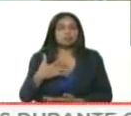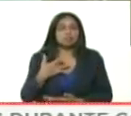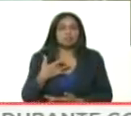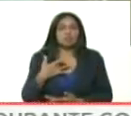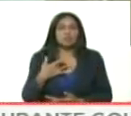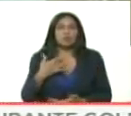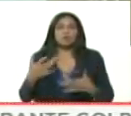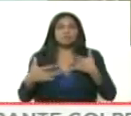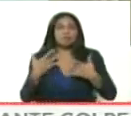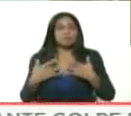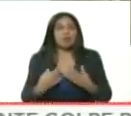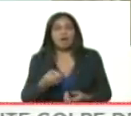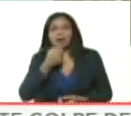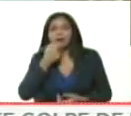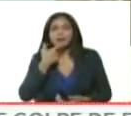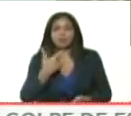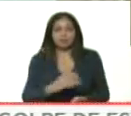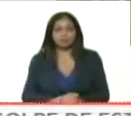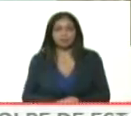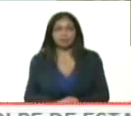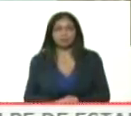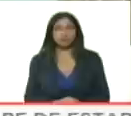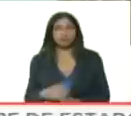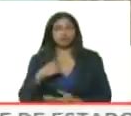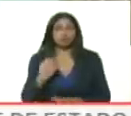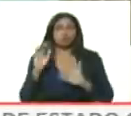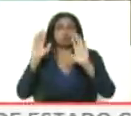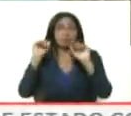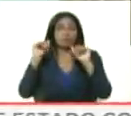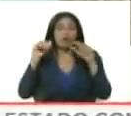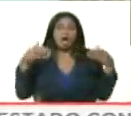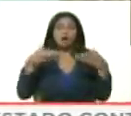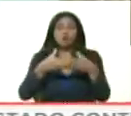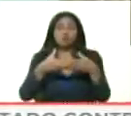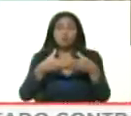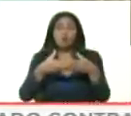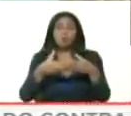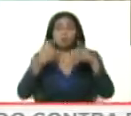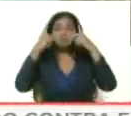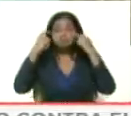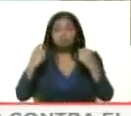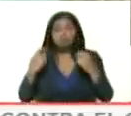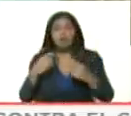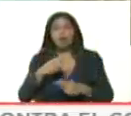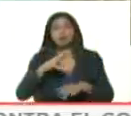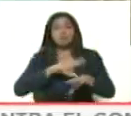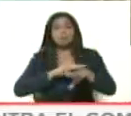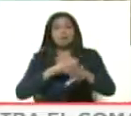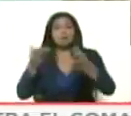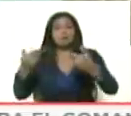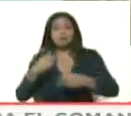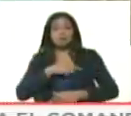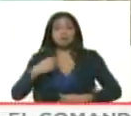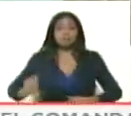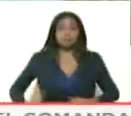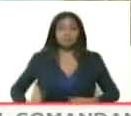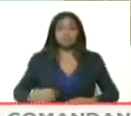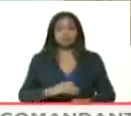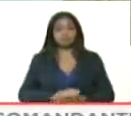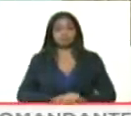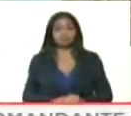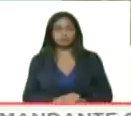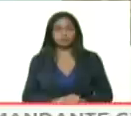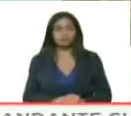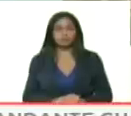acto. Estamos despidiendo a la delegación de médicos de la República Popular